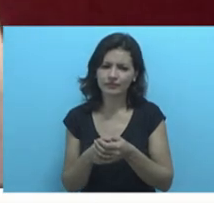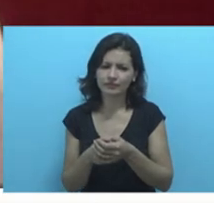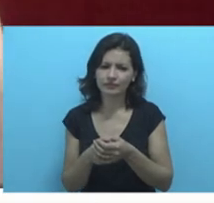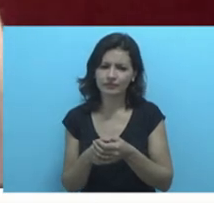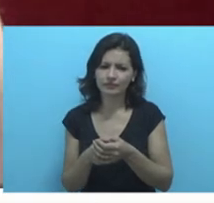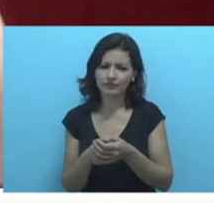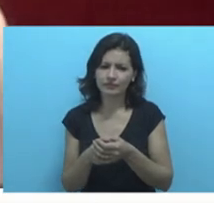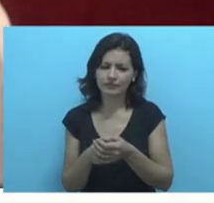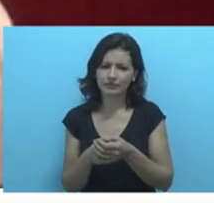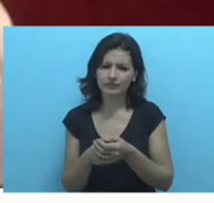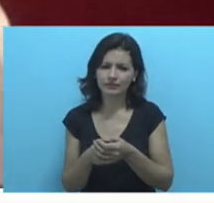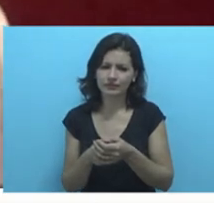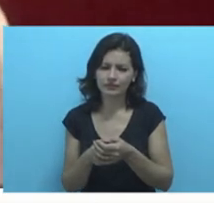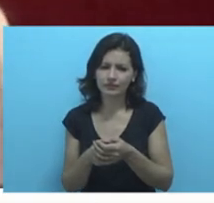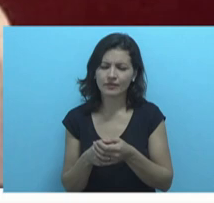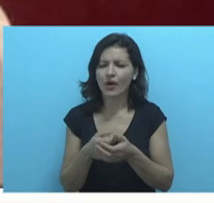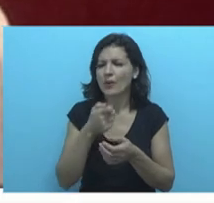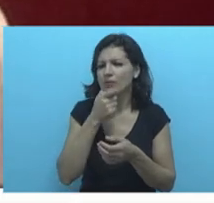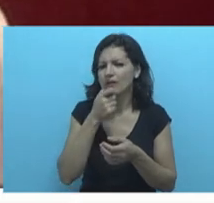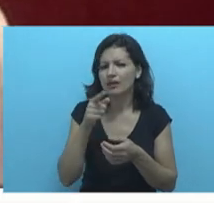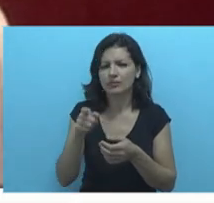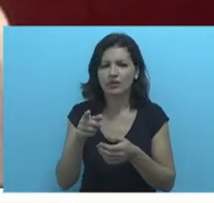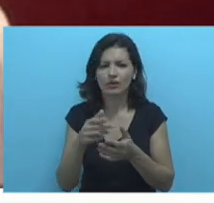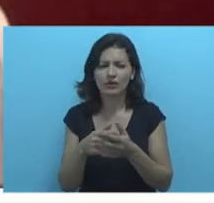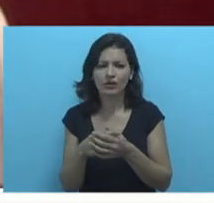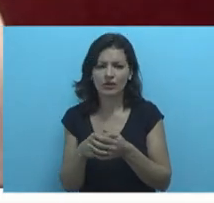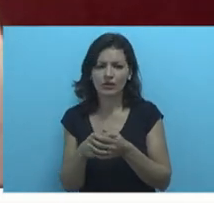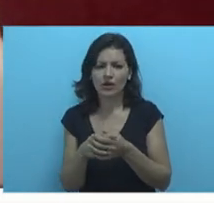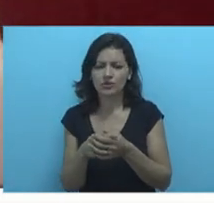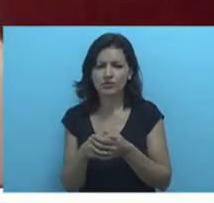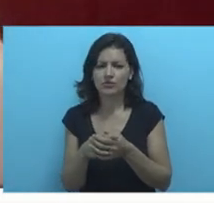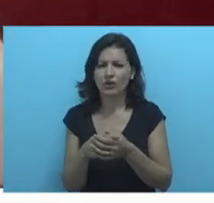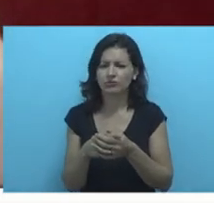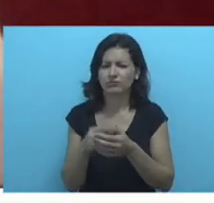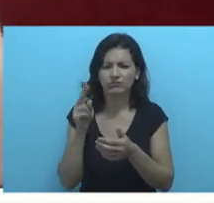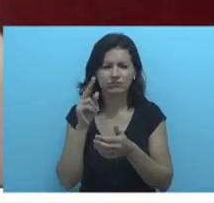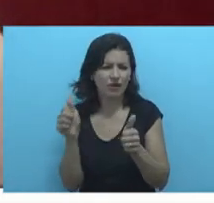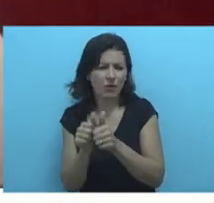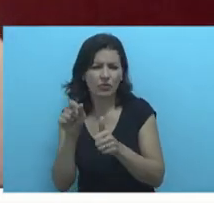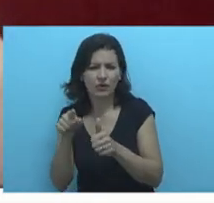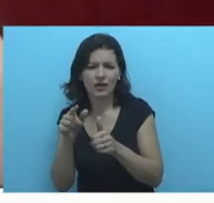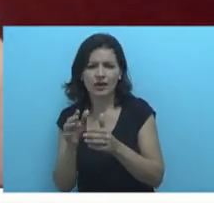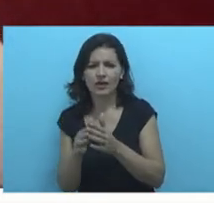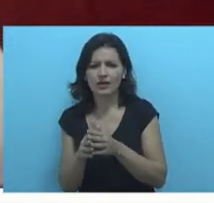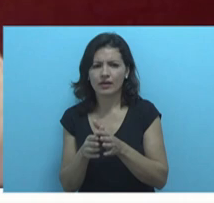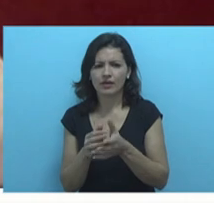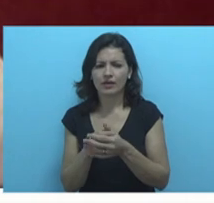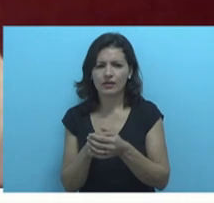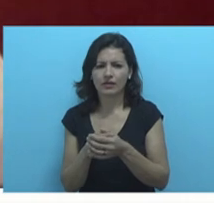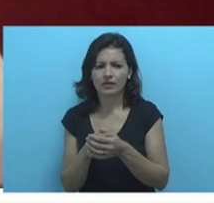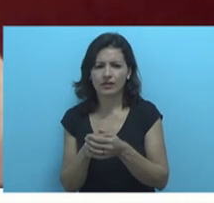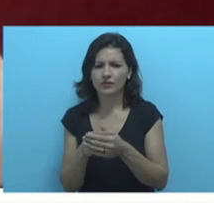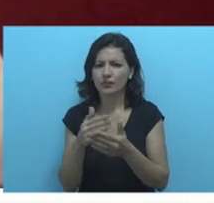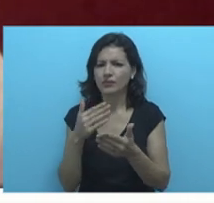detrás de escena, por ejemplo, cuando vino Rita Segato, y él, antes de salir al escenario de un